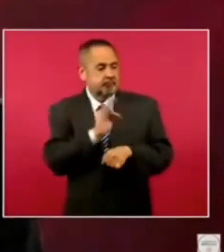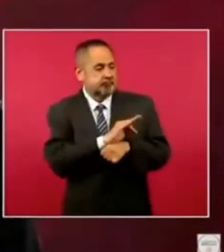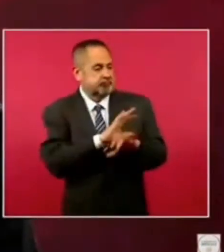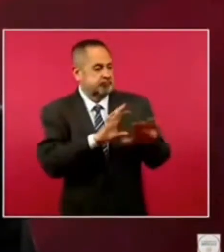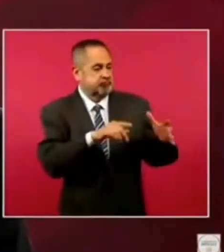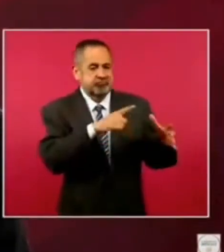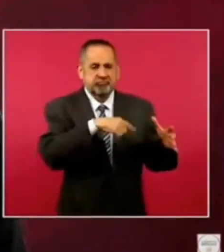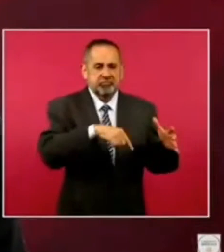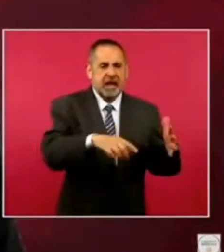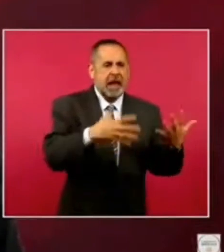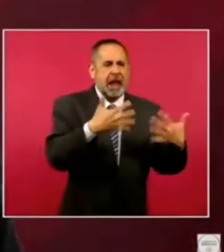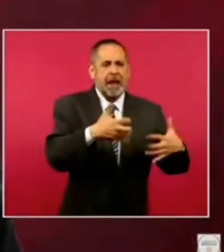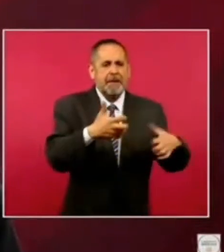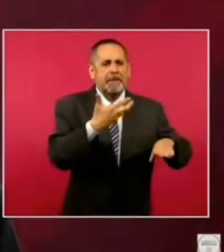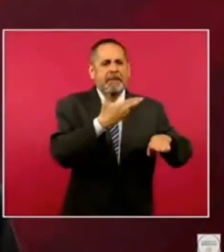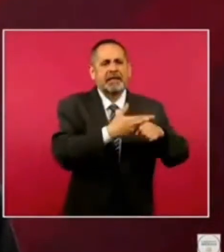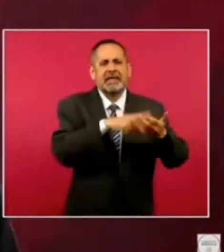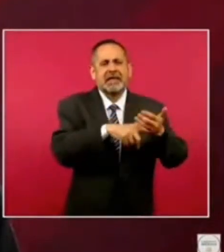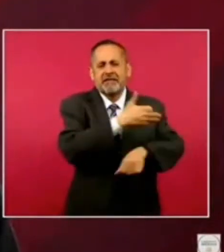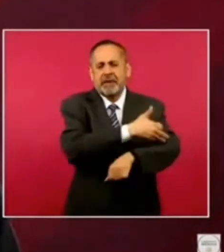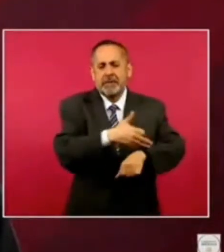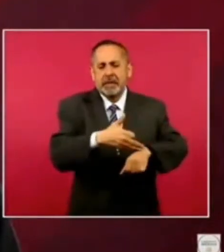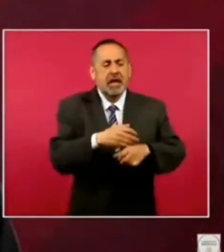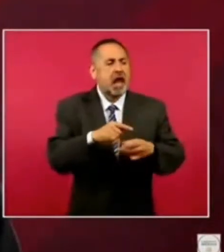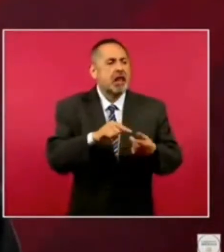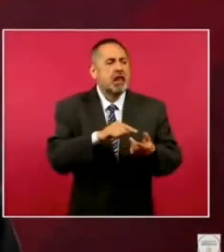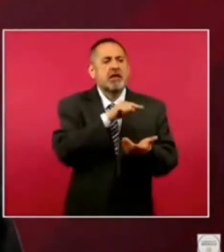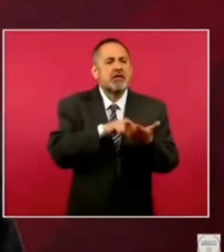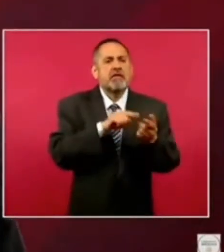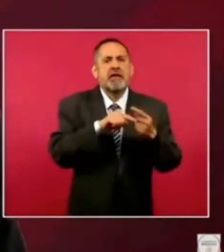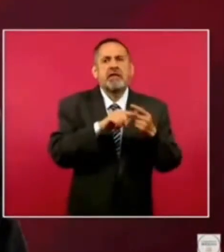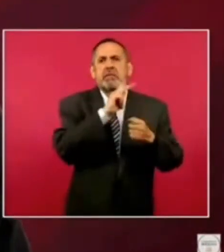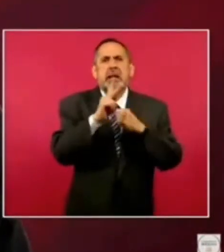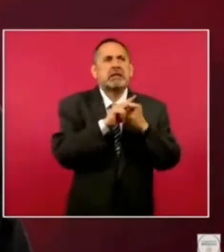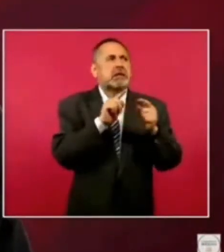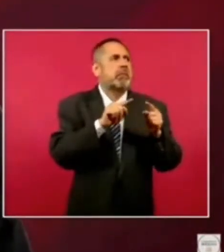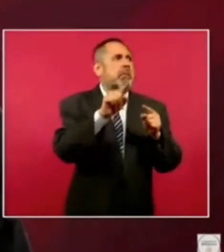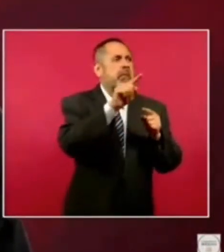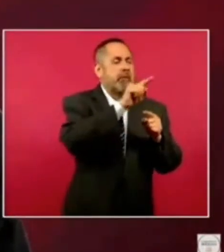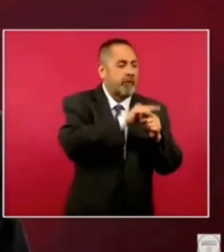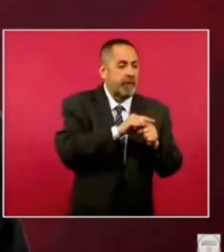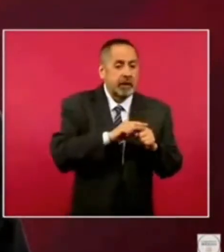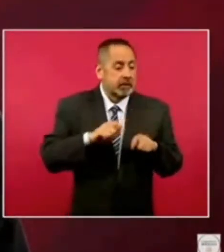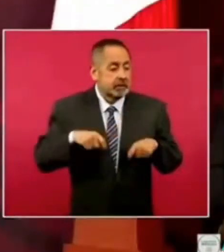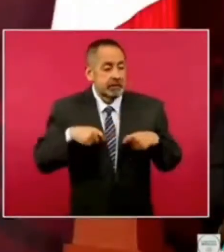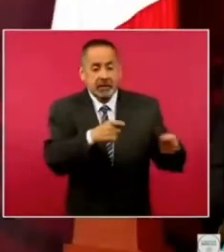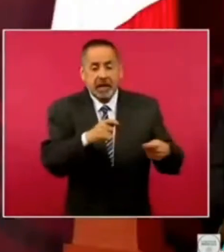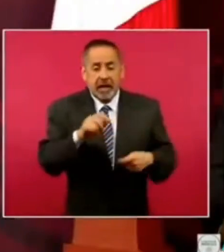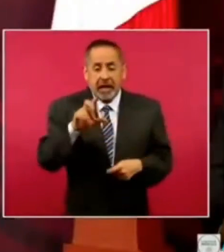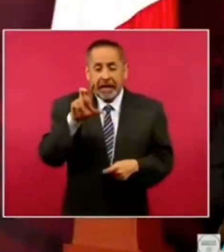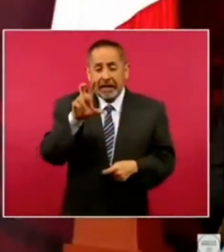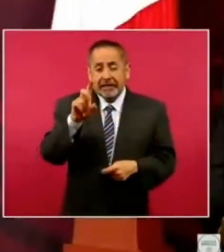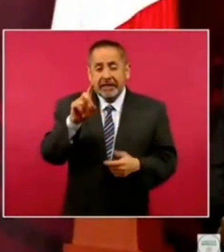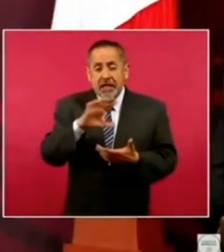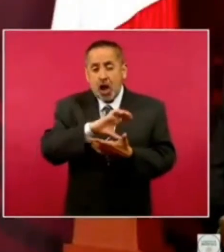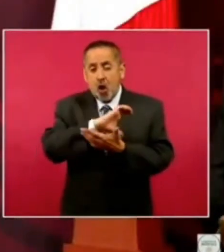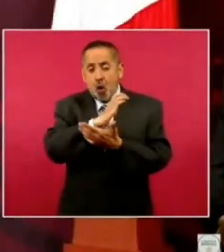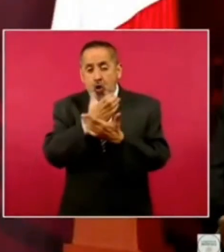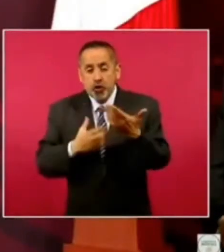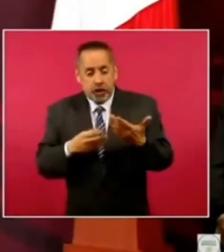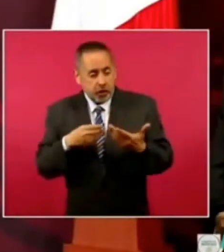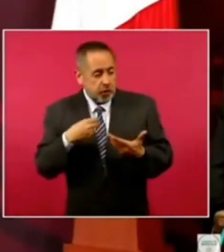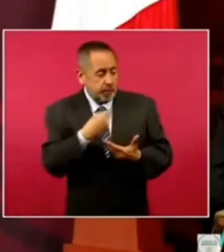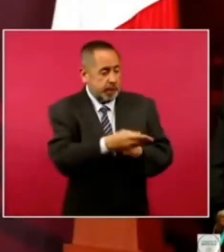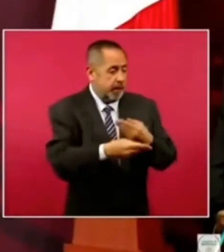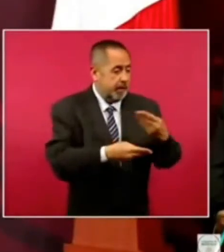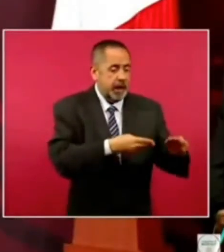conglomerado empresarial familiar que opera en distintos países obtuvo 30 contratos con diversos órganos